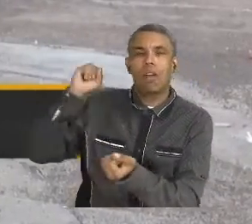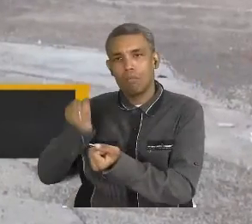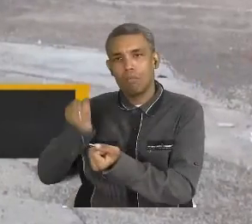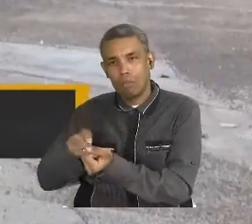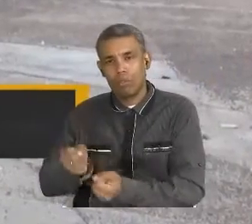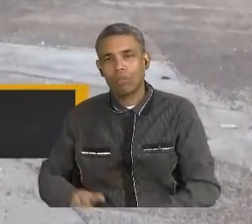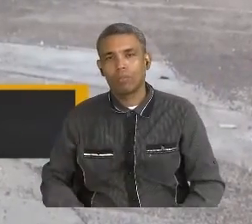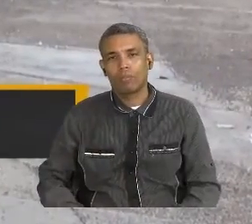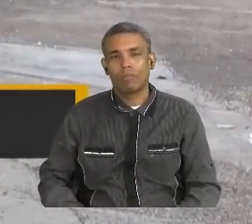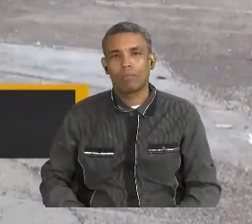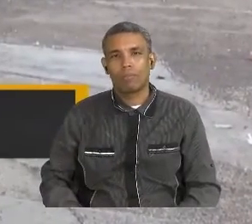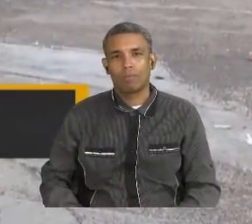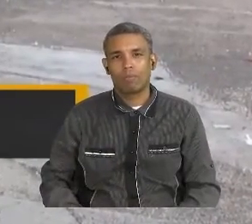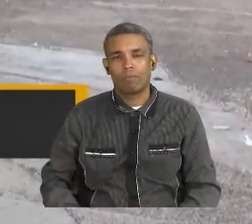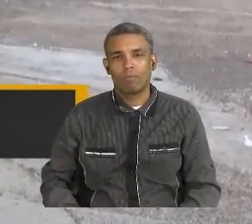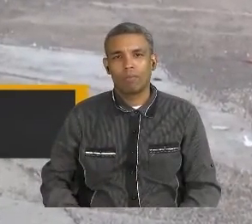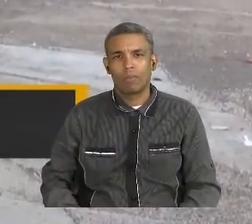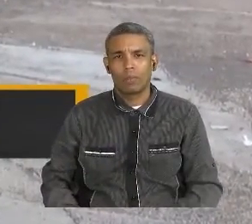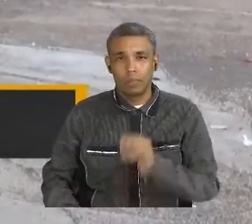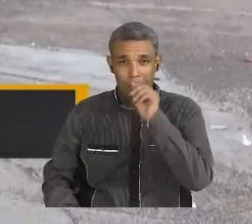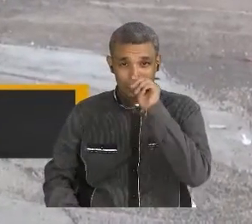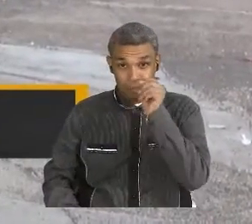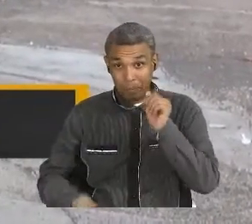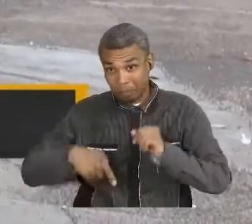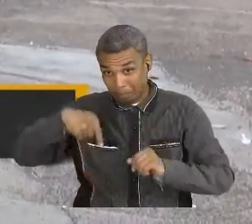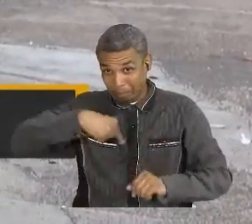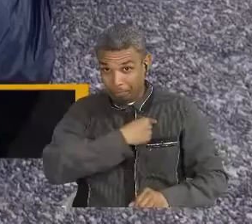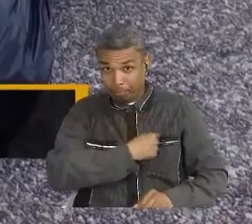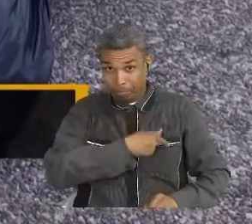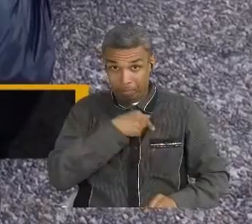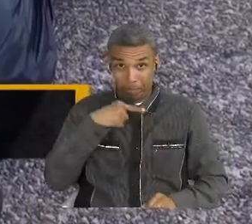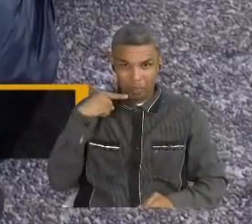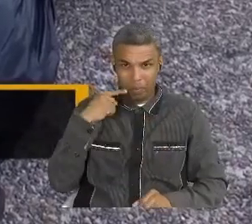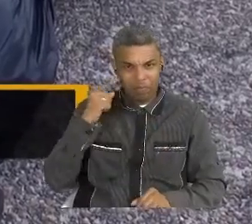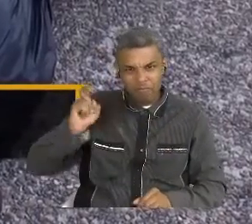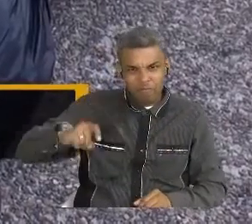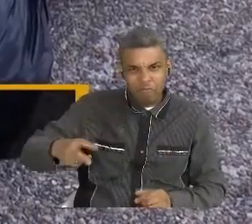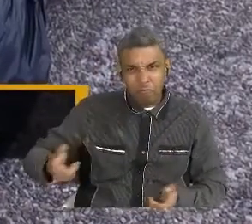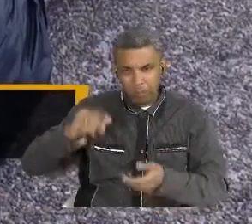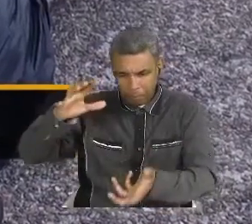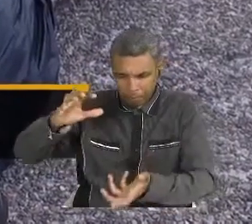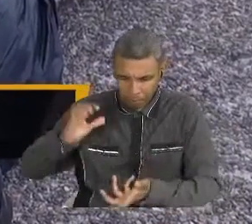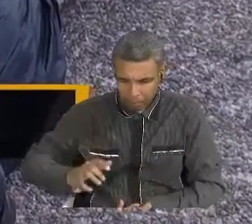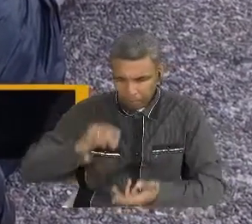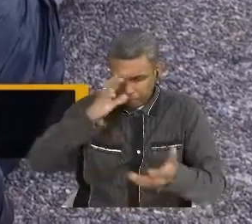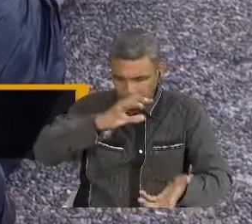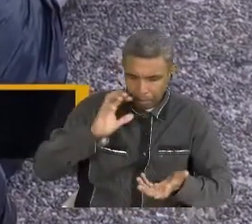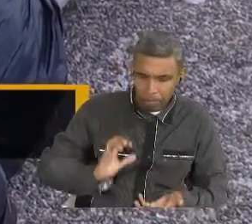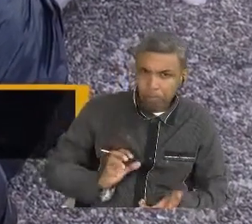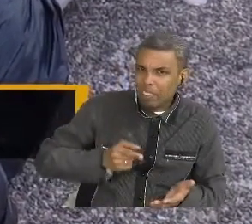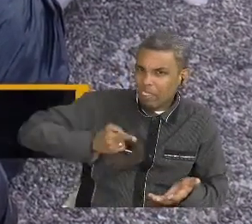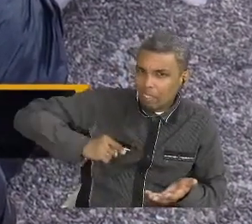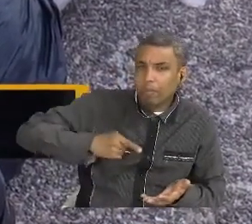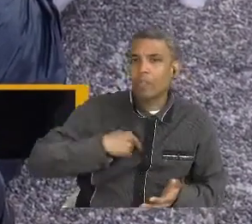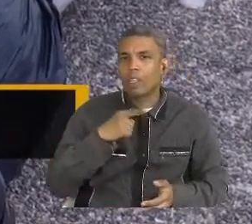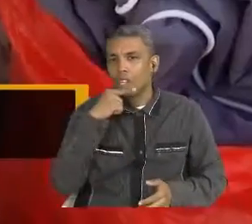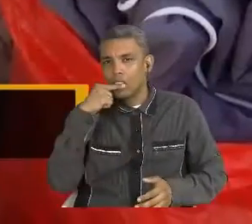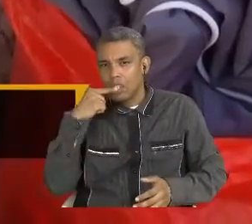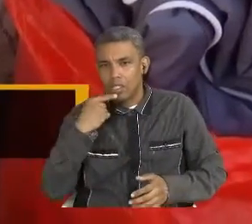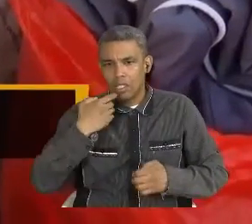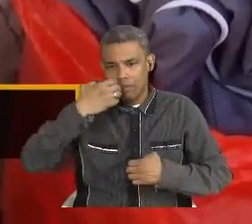gobierno precisó que en estos centros se recibirán exclusivamente las siguientes donaciones. útiles de aseo, kits de